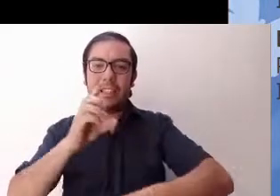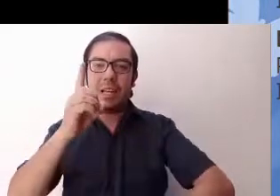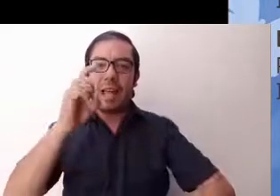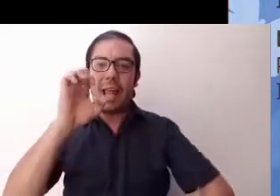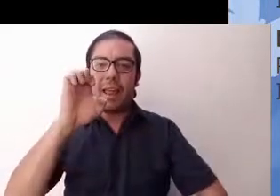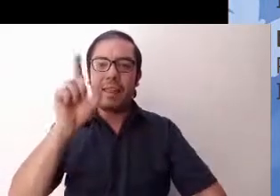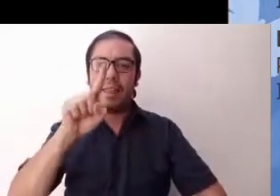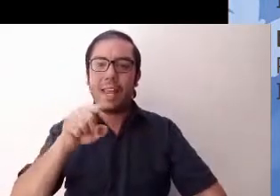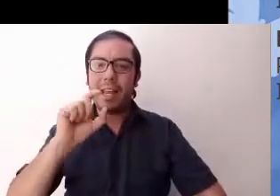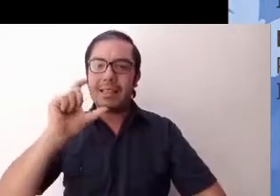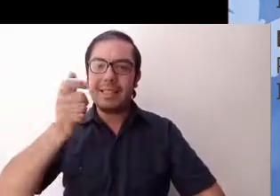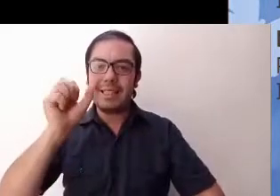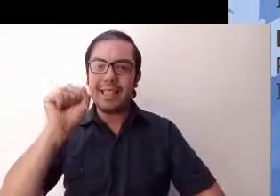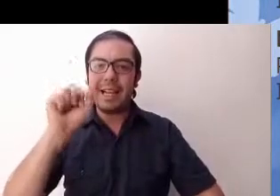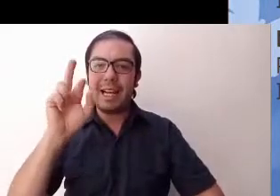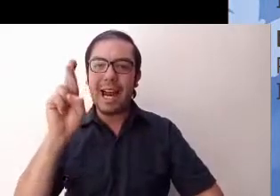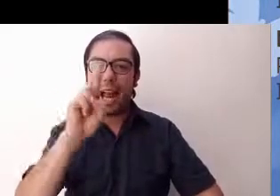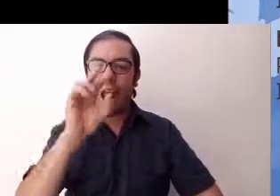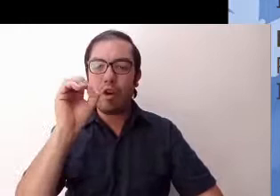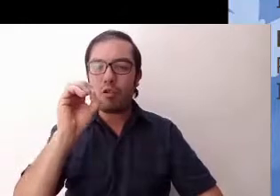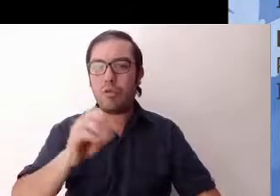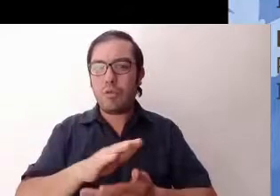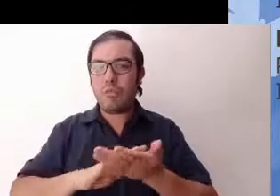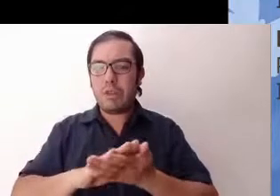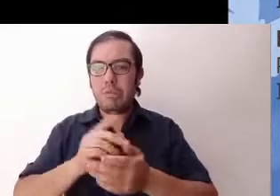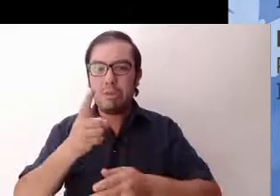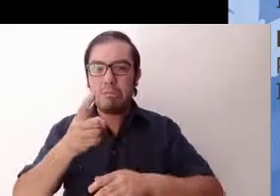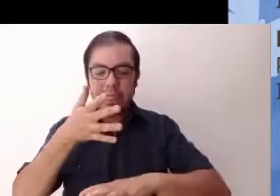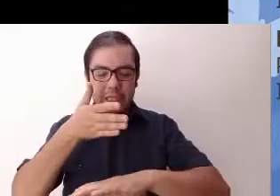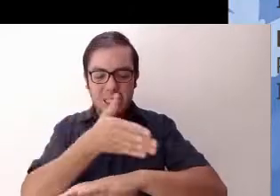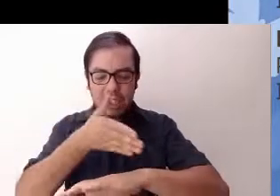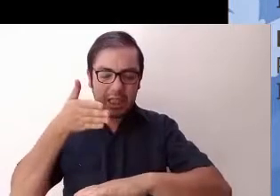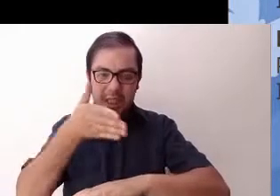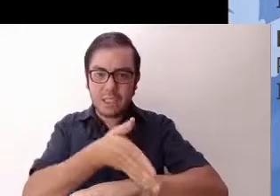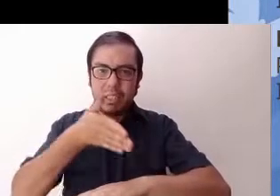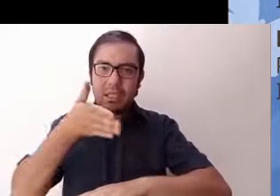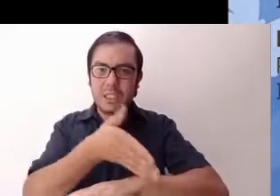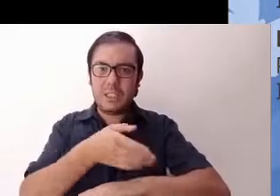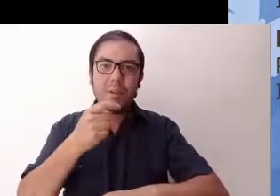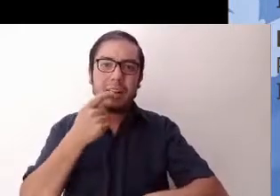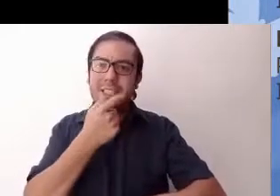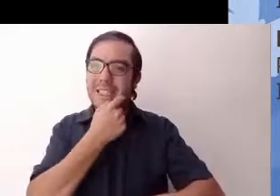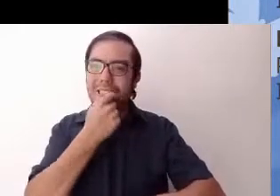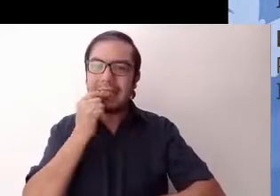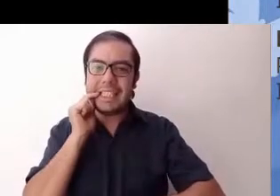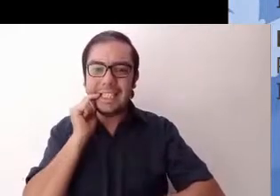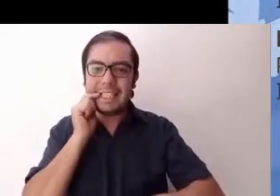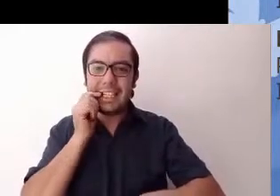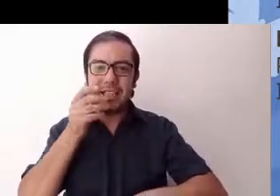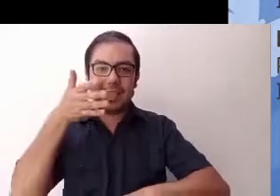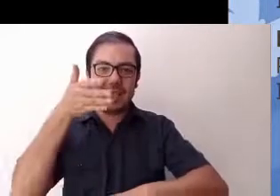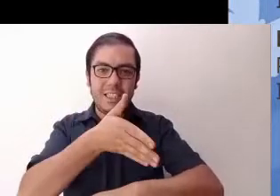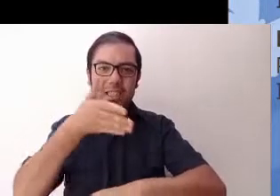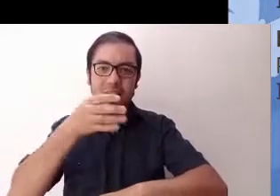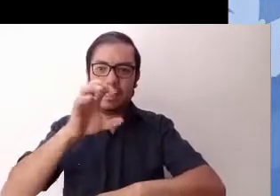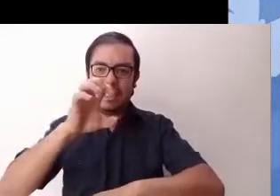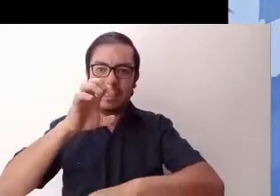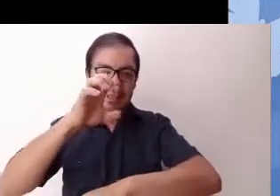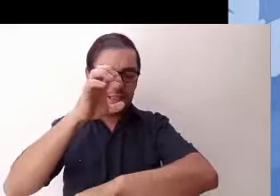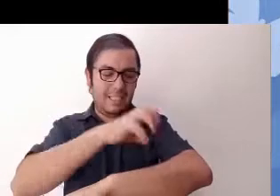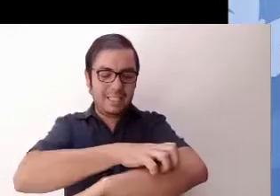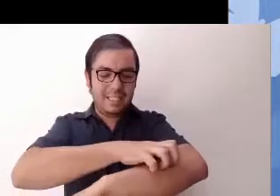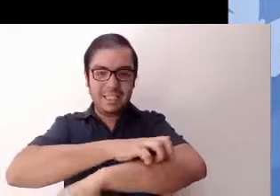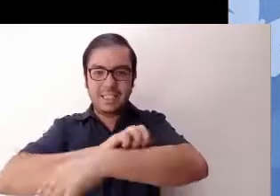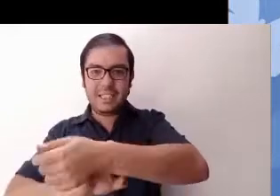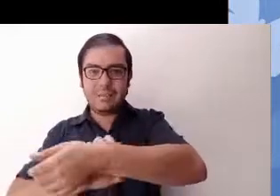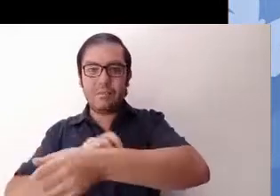Que van a desgarrar la piel, no a cortarla, la desgarran, con bordes irregulares.